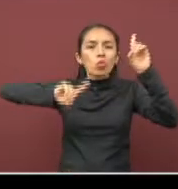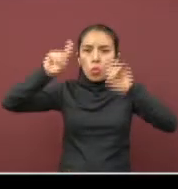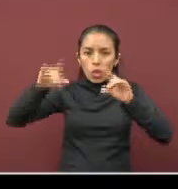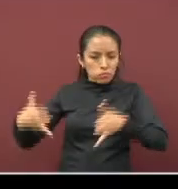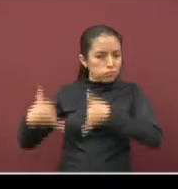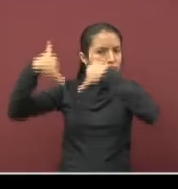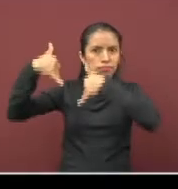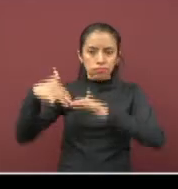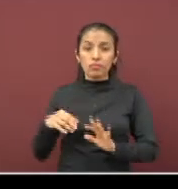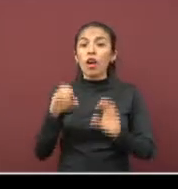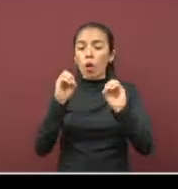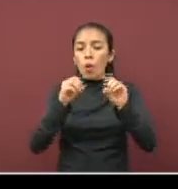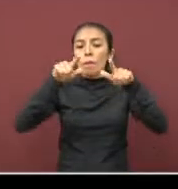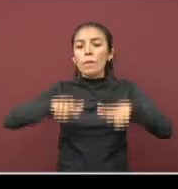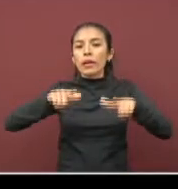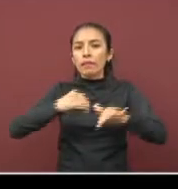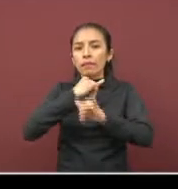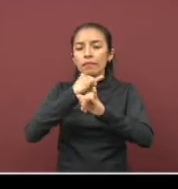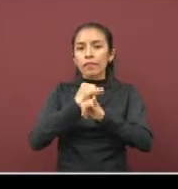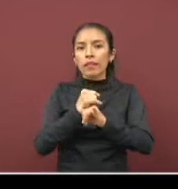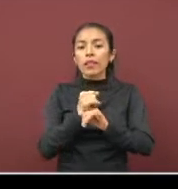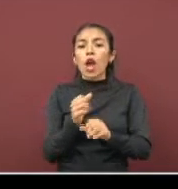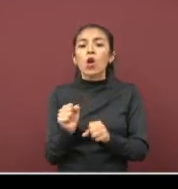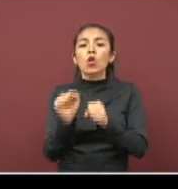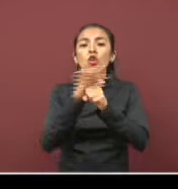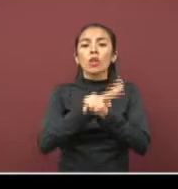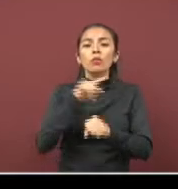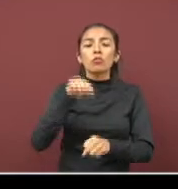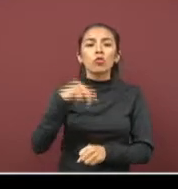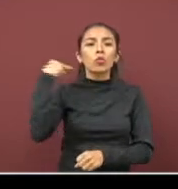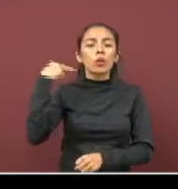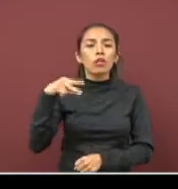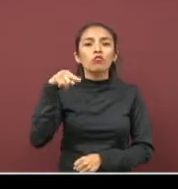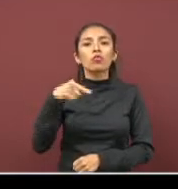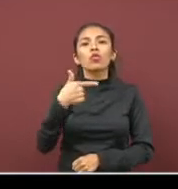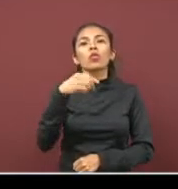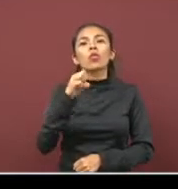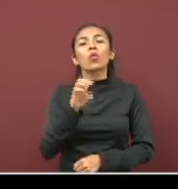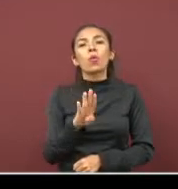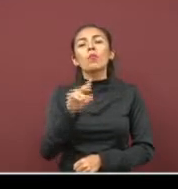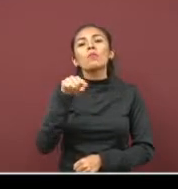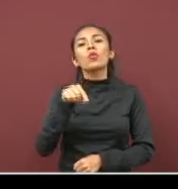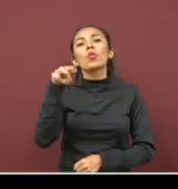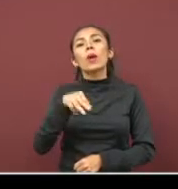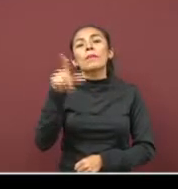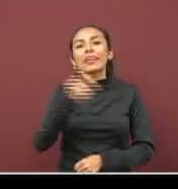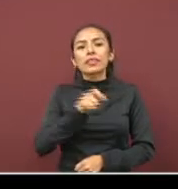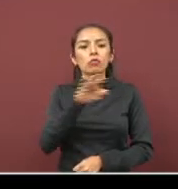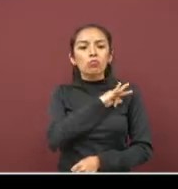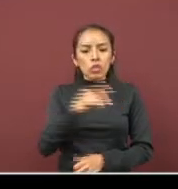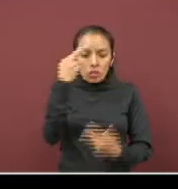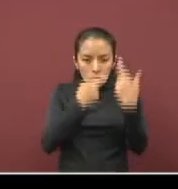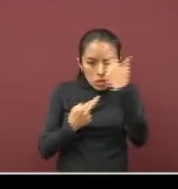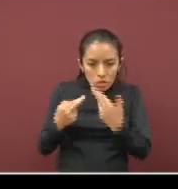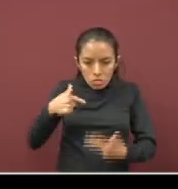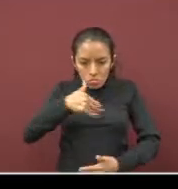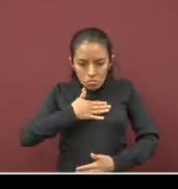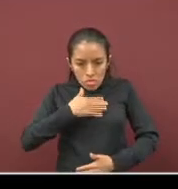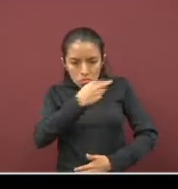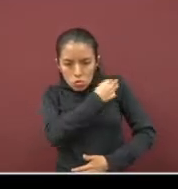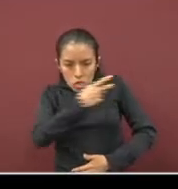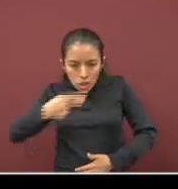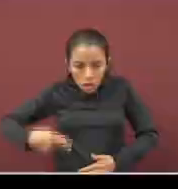la página coronavirus punto veracruz punto o punto de mx para que consulten cómo se encuentra su municipio